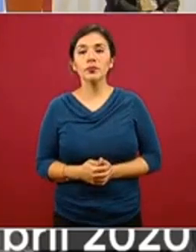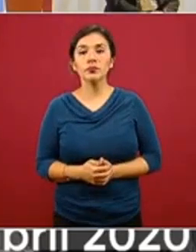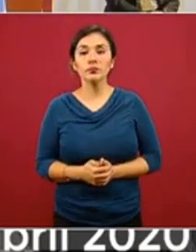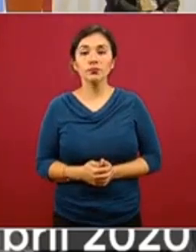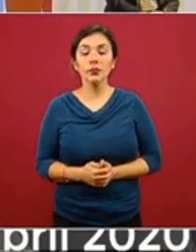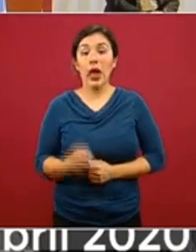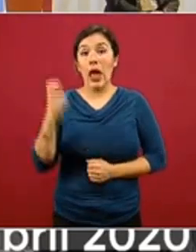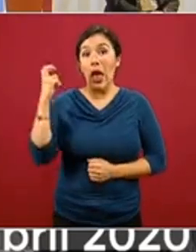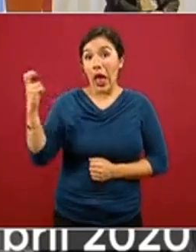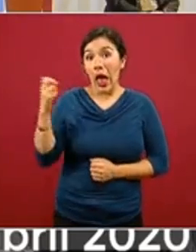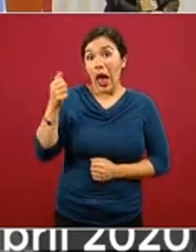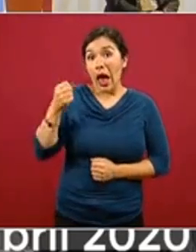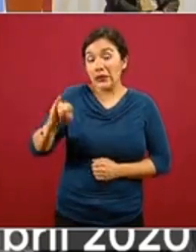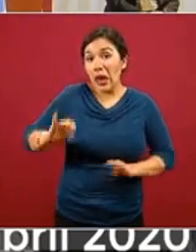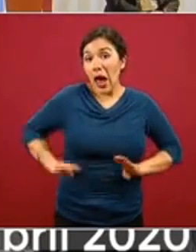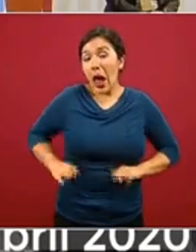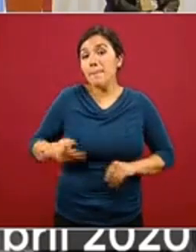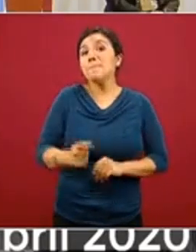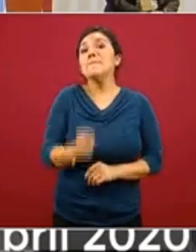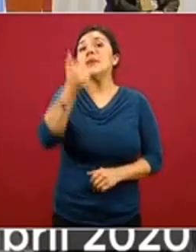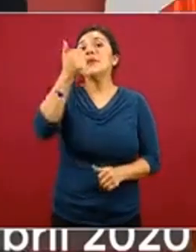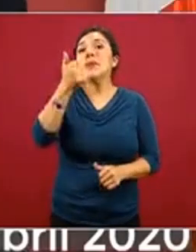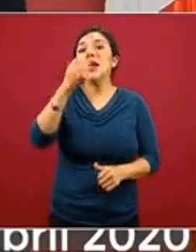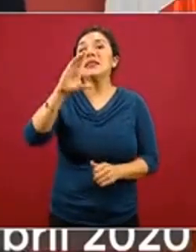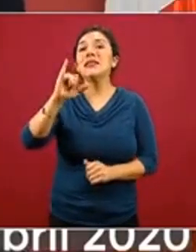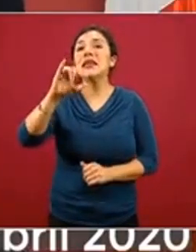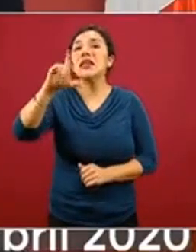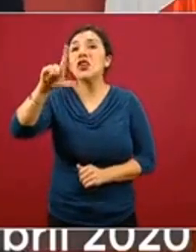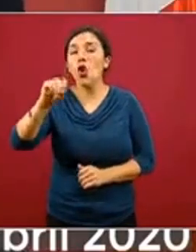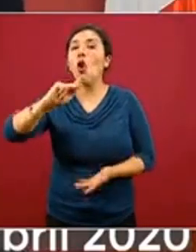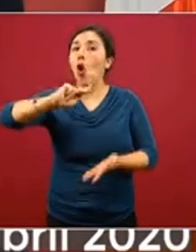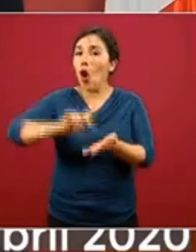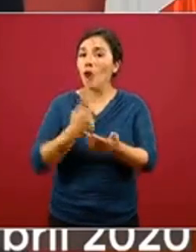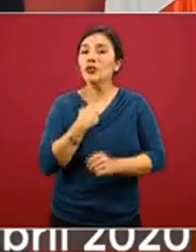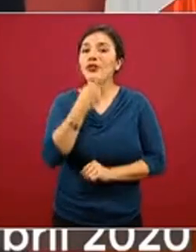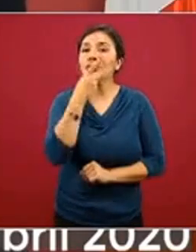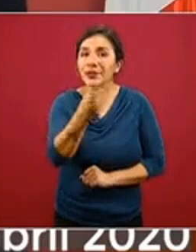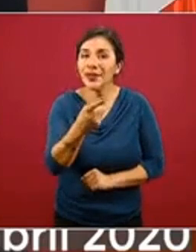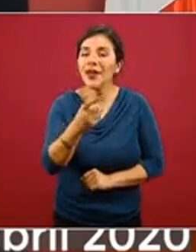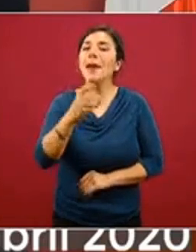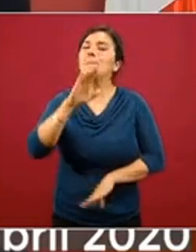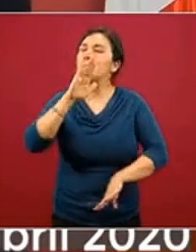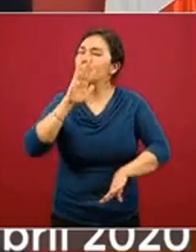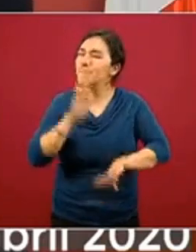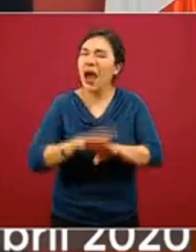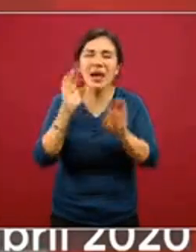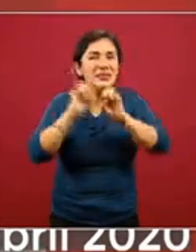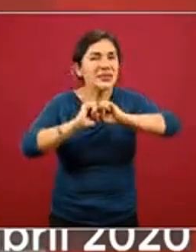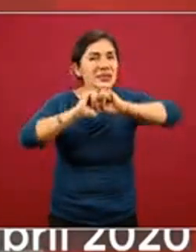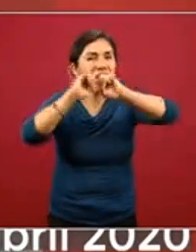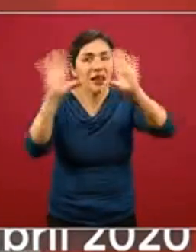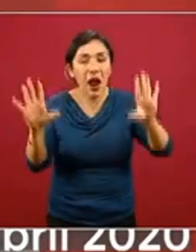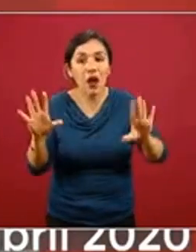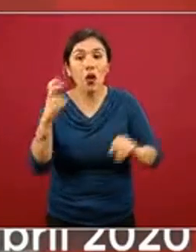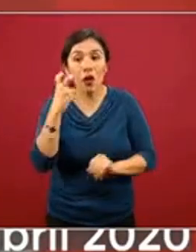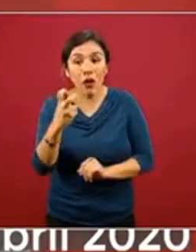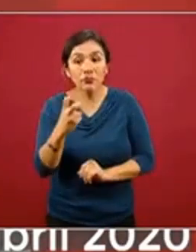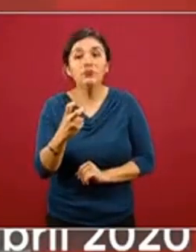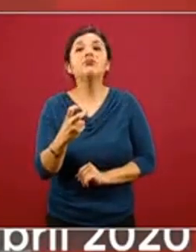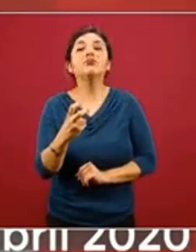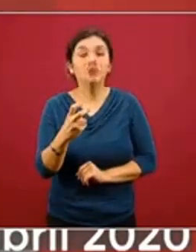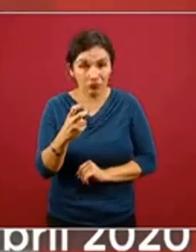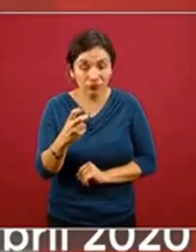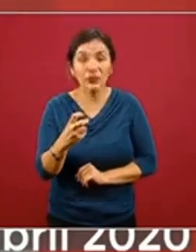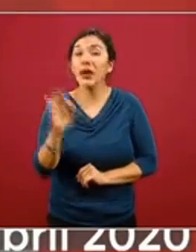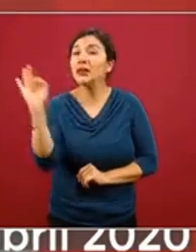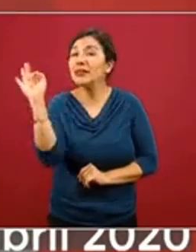Esta es la predicción para este primer ciclo. Insisto, quiero dejarlo extremadamente claro, si